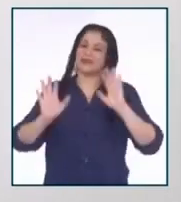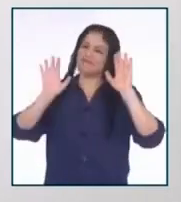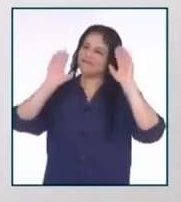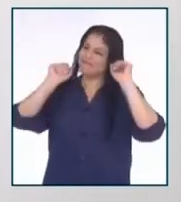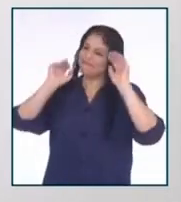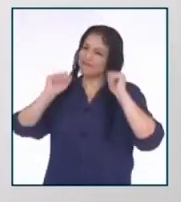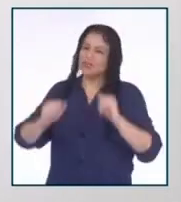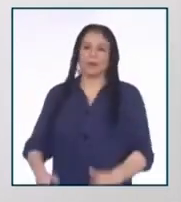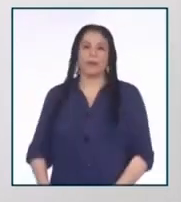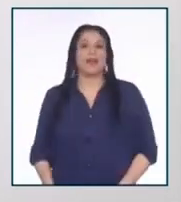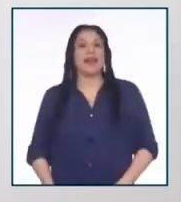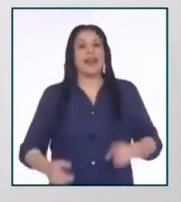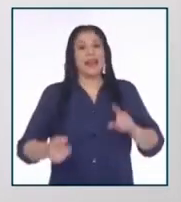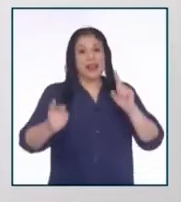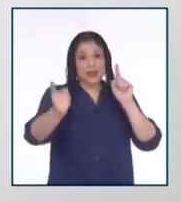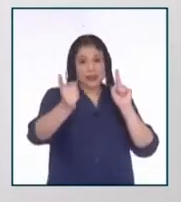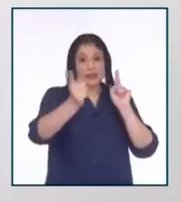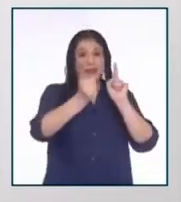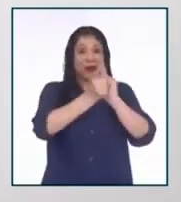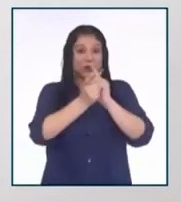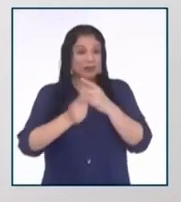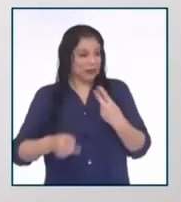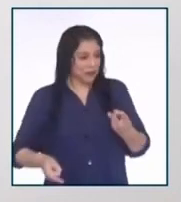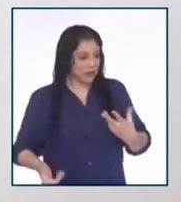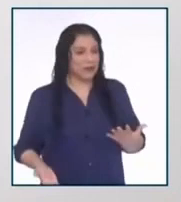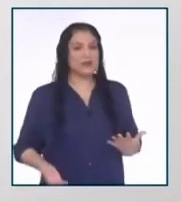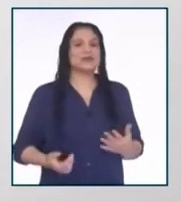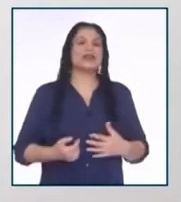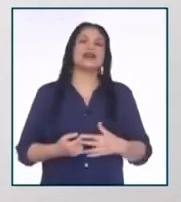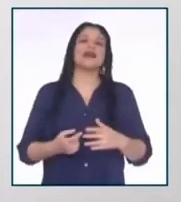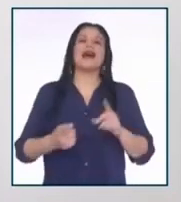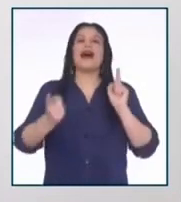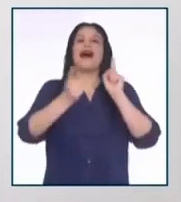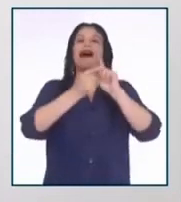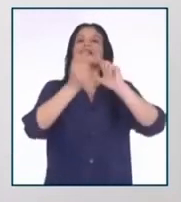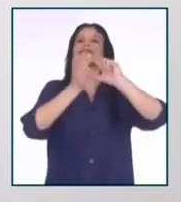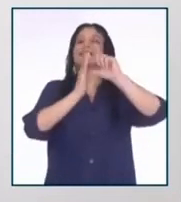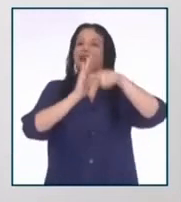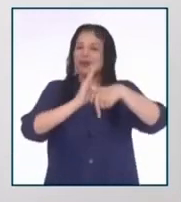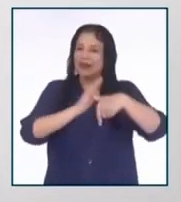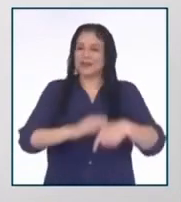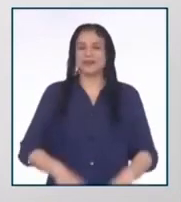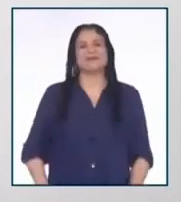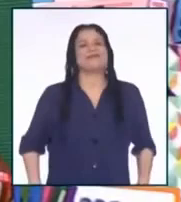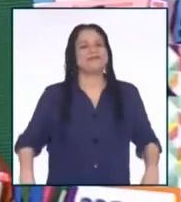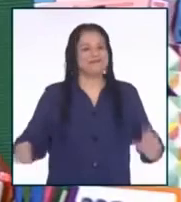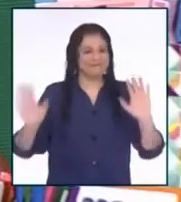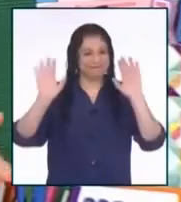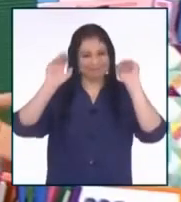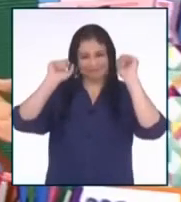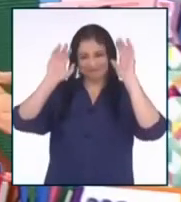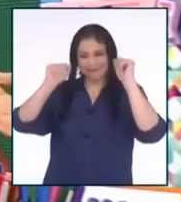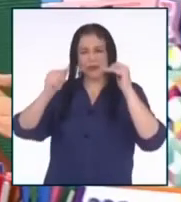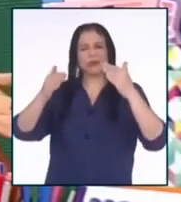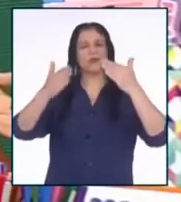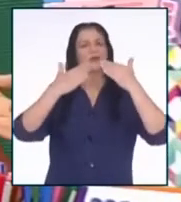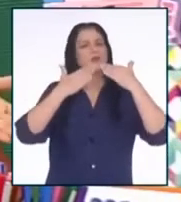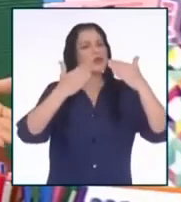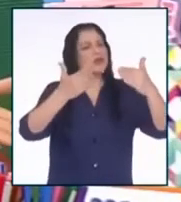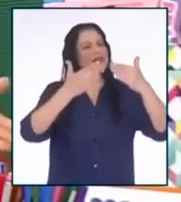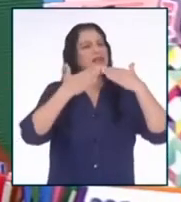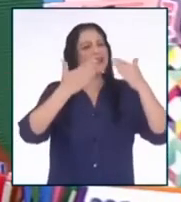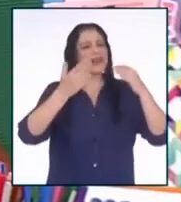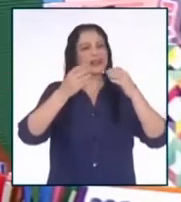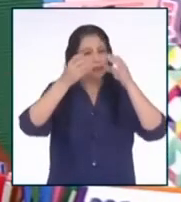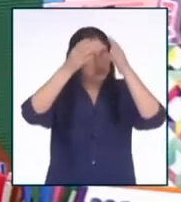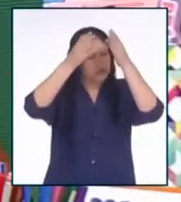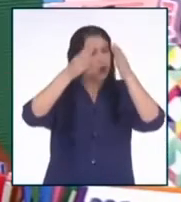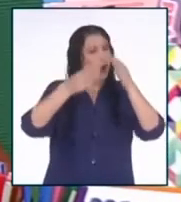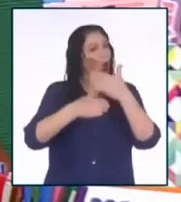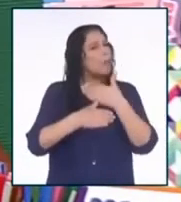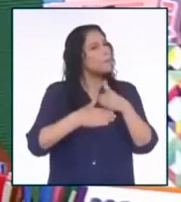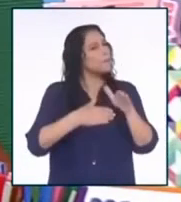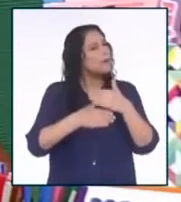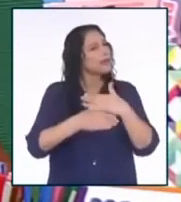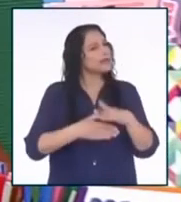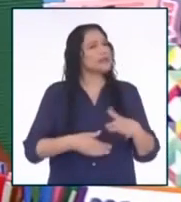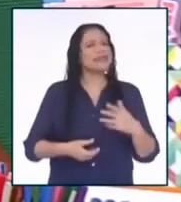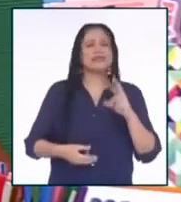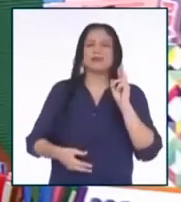despedirme. Nos vemos, Stephanie Junior. ¡Hasta luego! Muchas gracias por los conocimientos